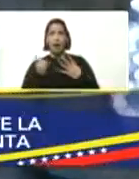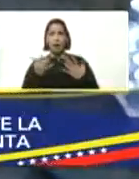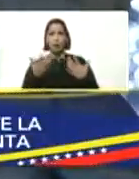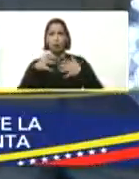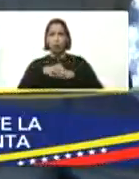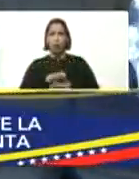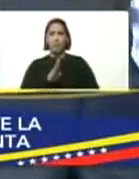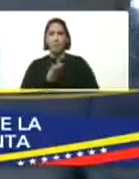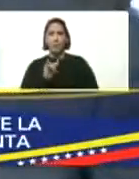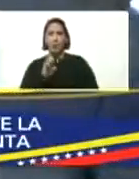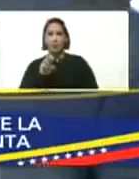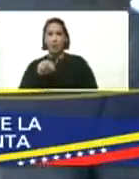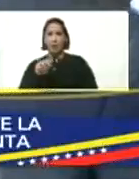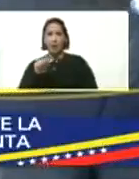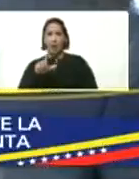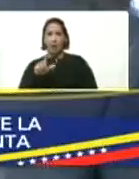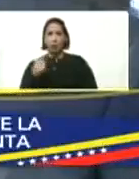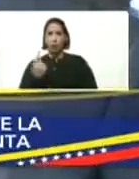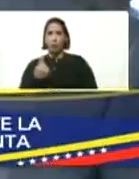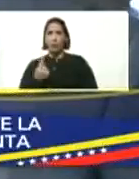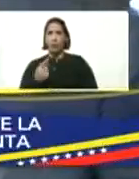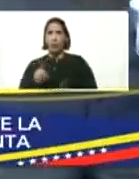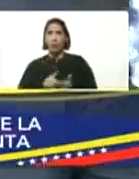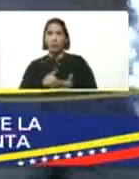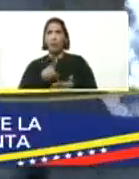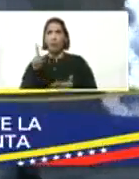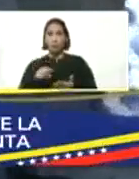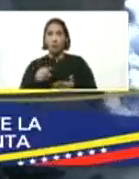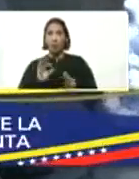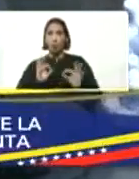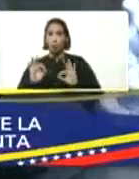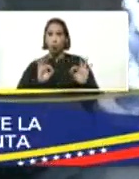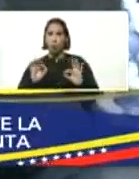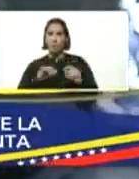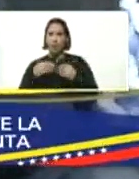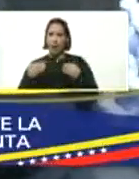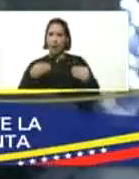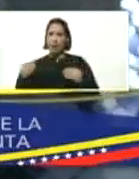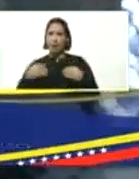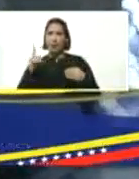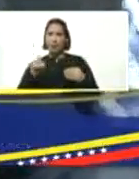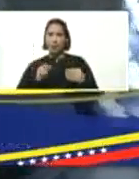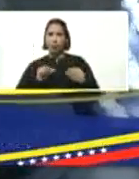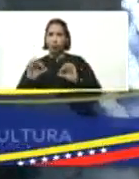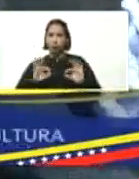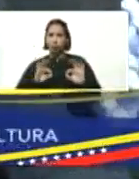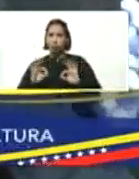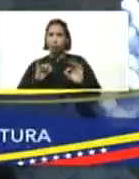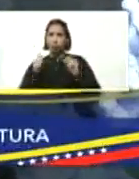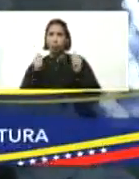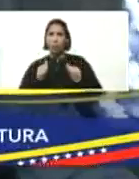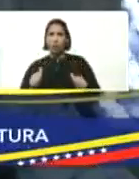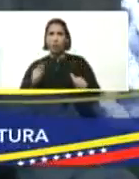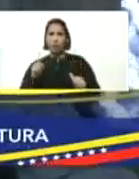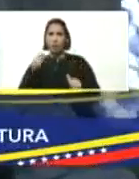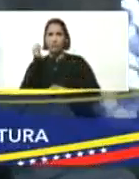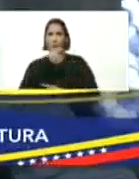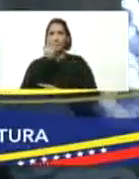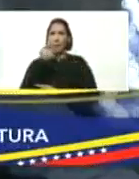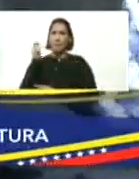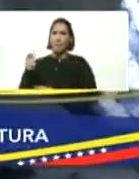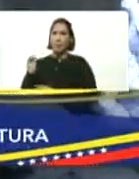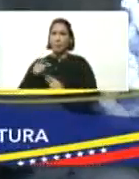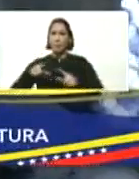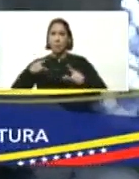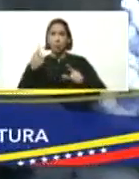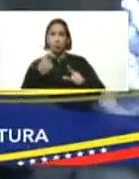Bienal del Sur, no solamente, Jorge, son libros, sino también son obras plásticas, obras de arte que están aquí exorcizando estos espacios, y lo están